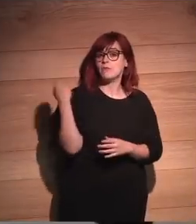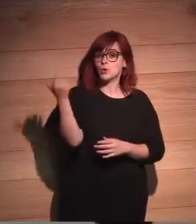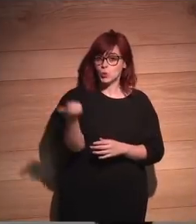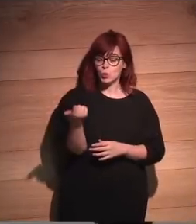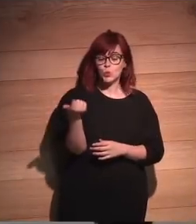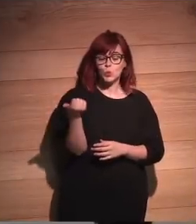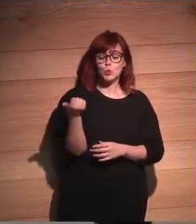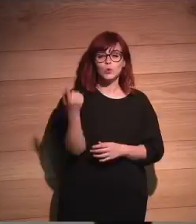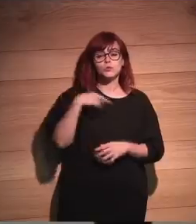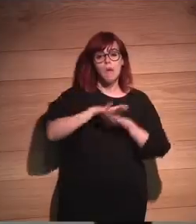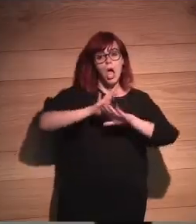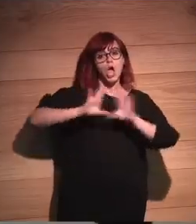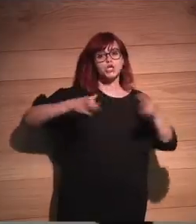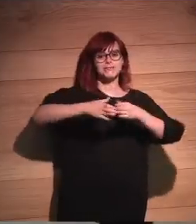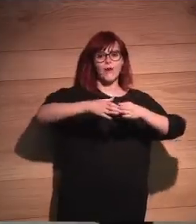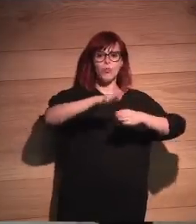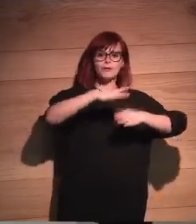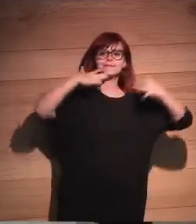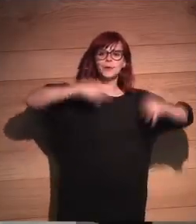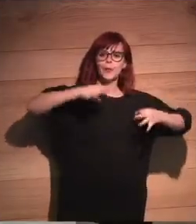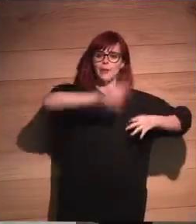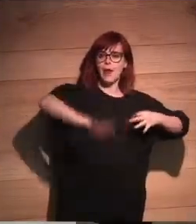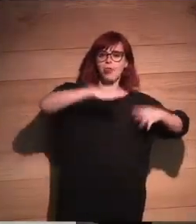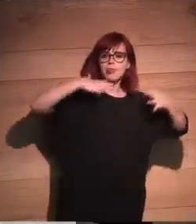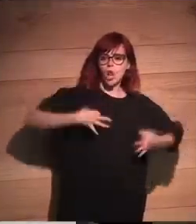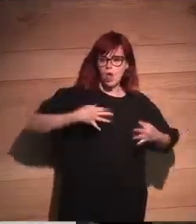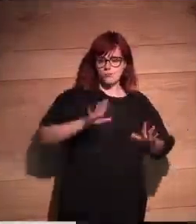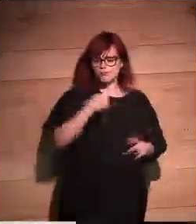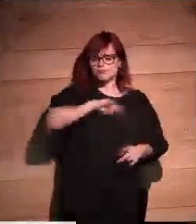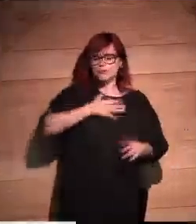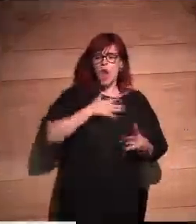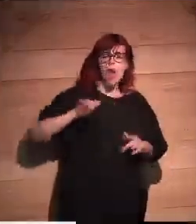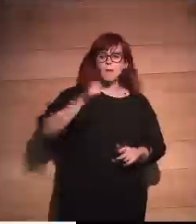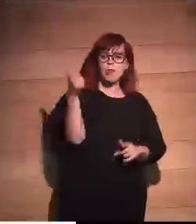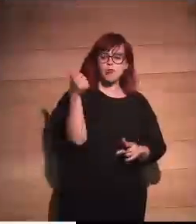recientemente el Consejo de Seguridad Nacional ha aprobado